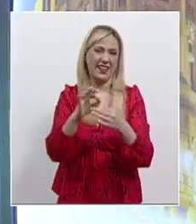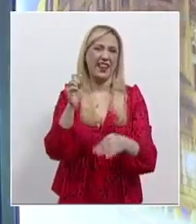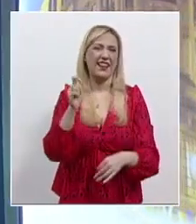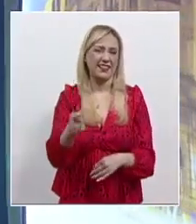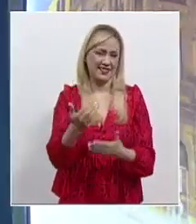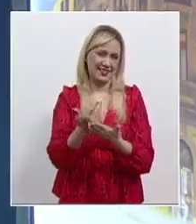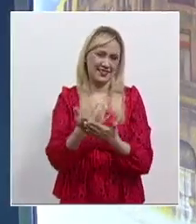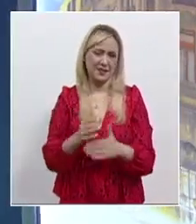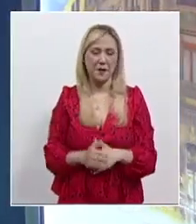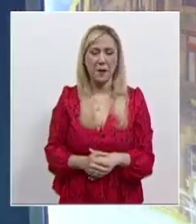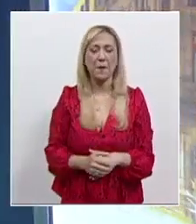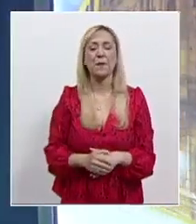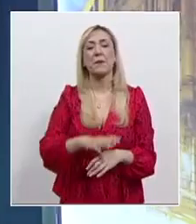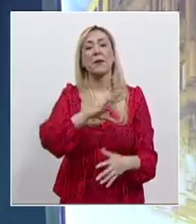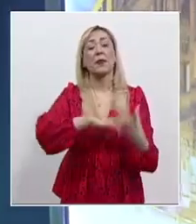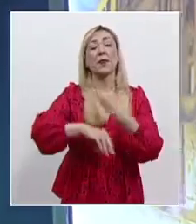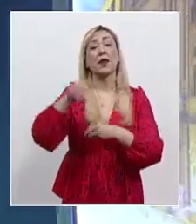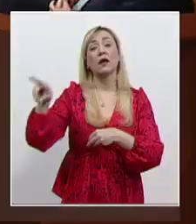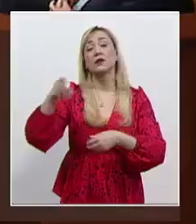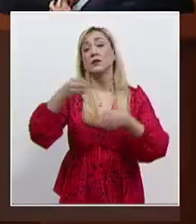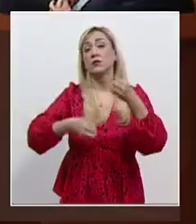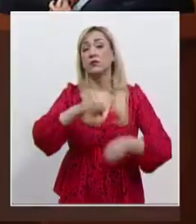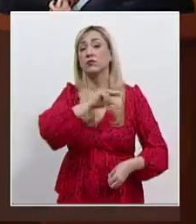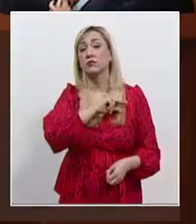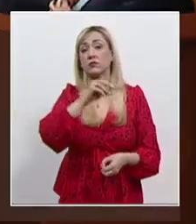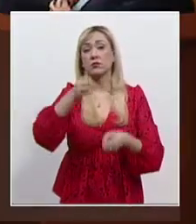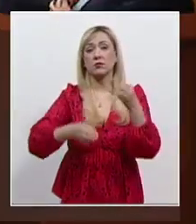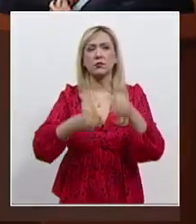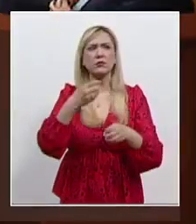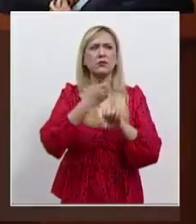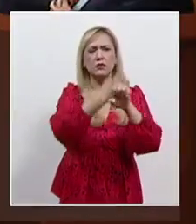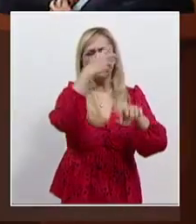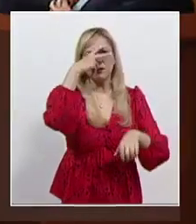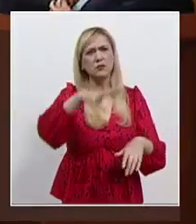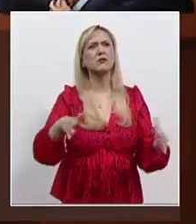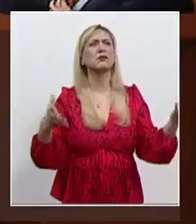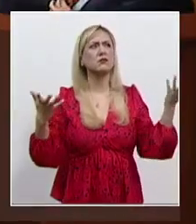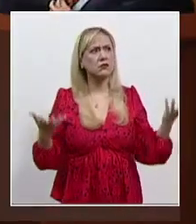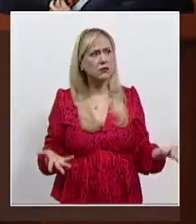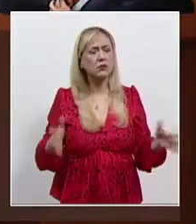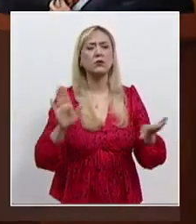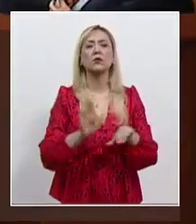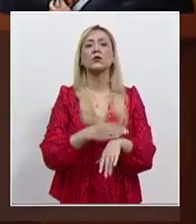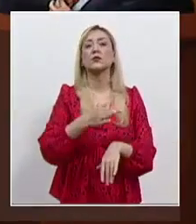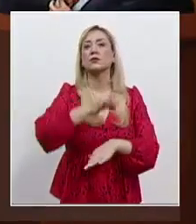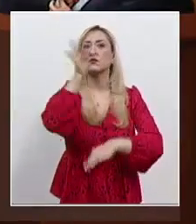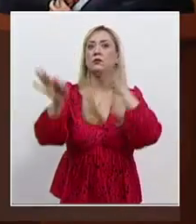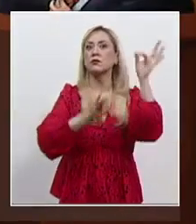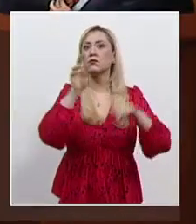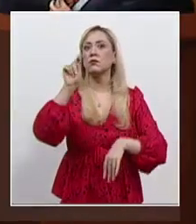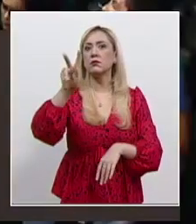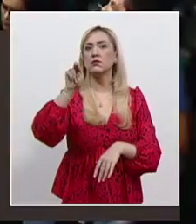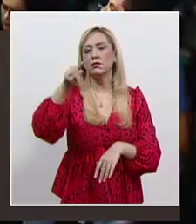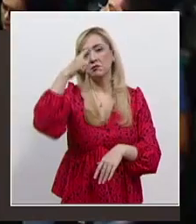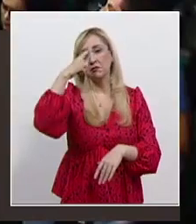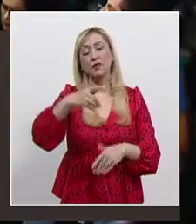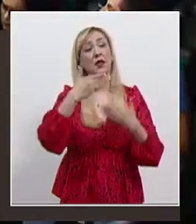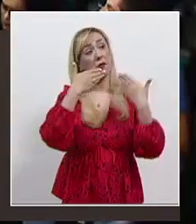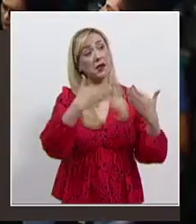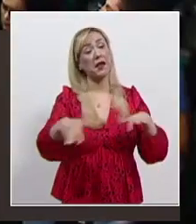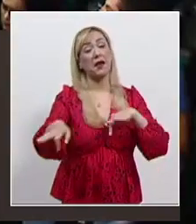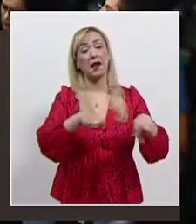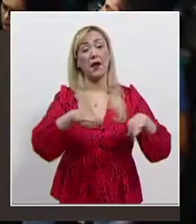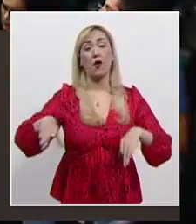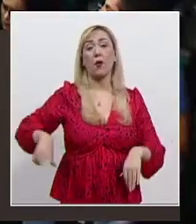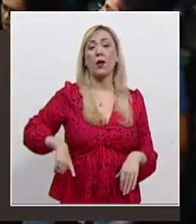Sala Regional Especializada multó al Sistema Mexiquense de Medios Públicos por transmitir un promocional con logros de gobierno estatal durante